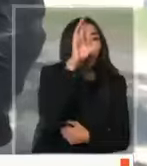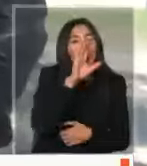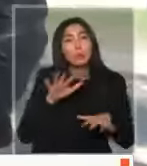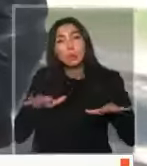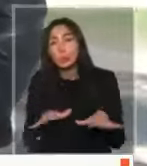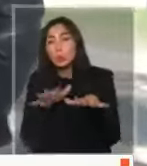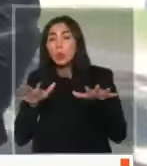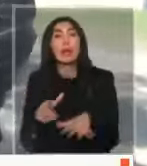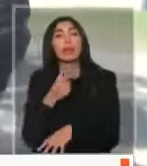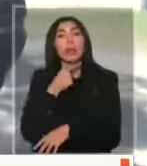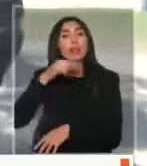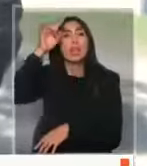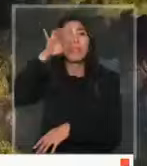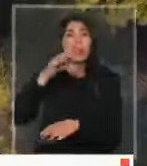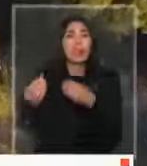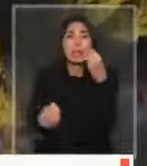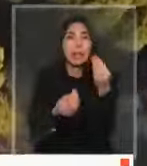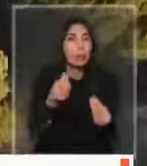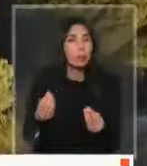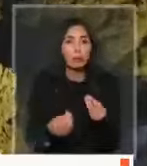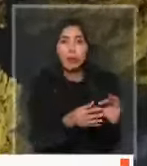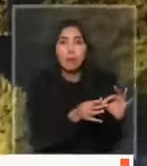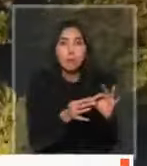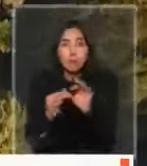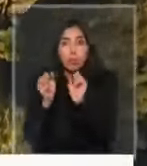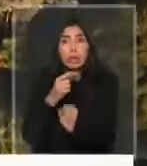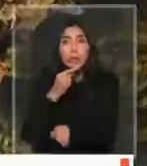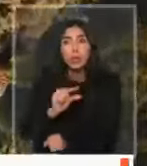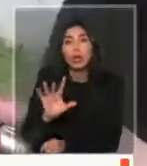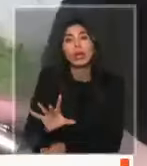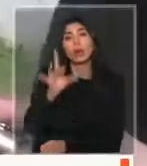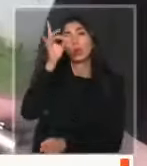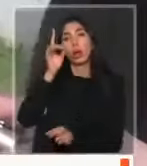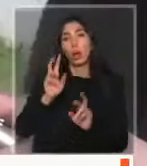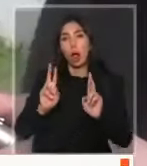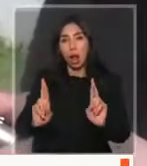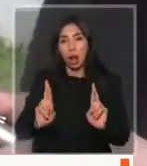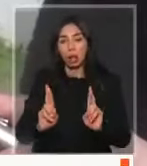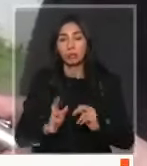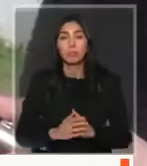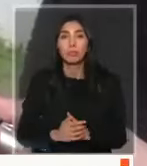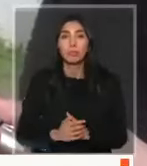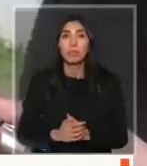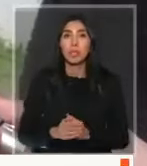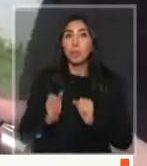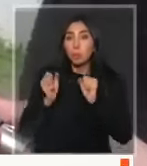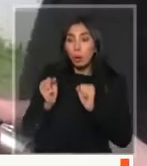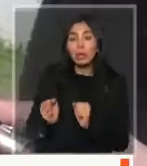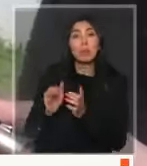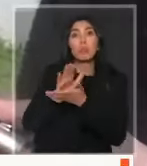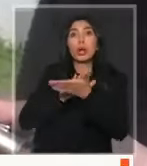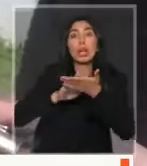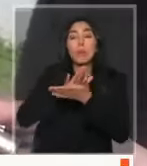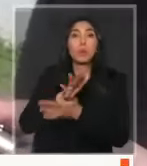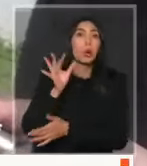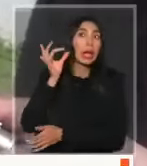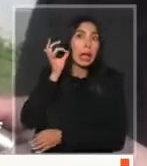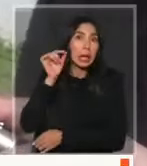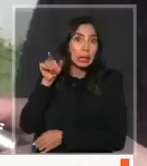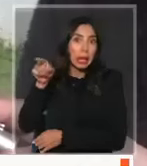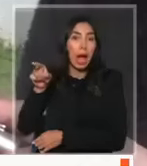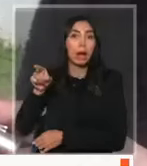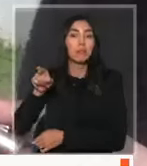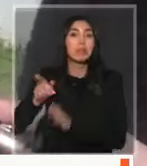qué pasó con María Elcira y así encontrarla prontamente. Puede haber pasado que ella haya salido, quizás si